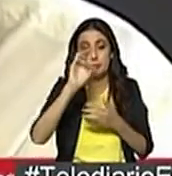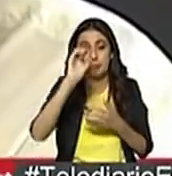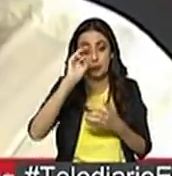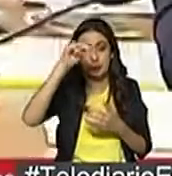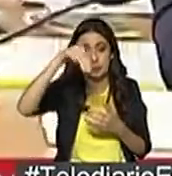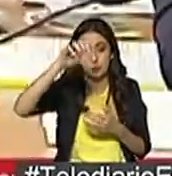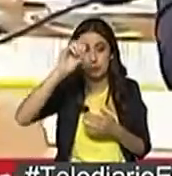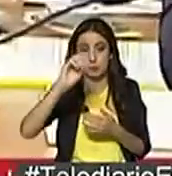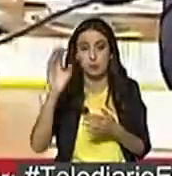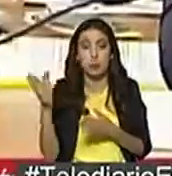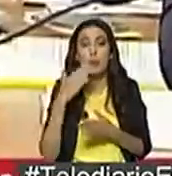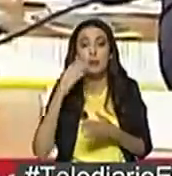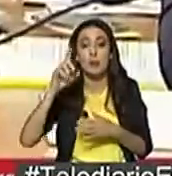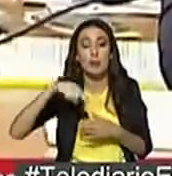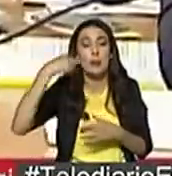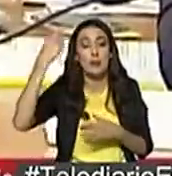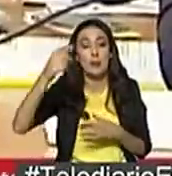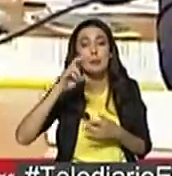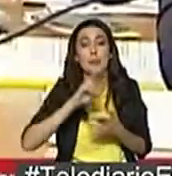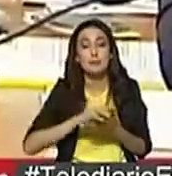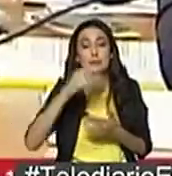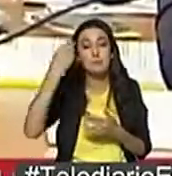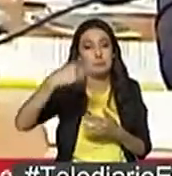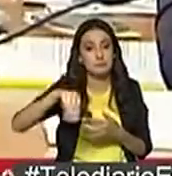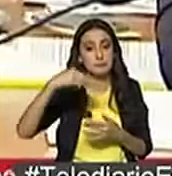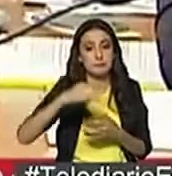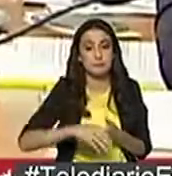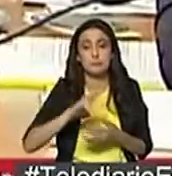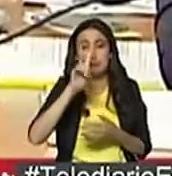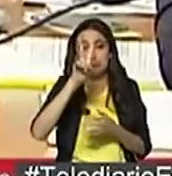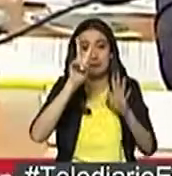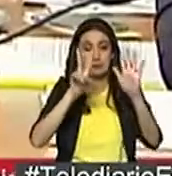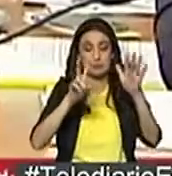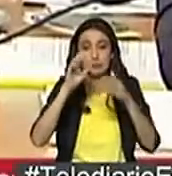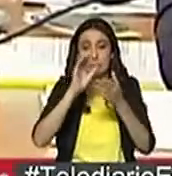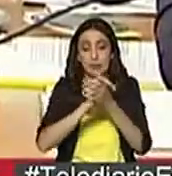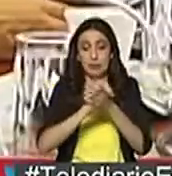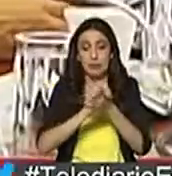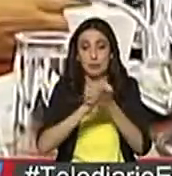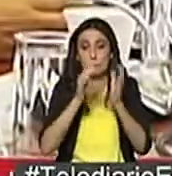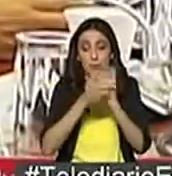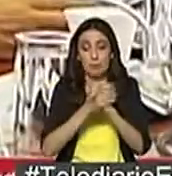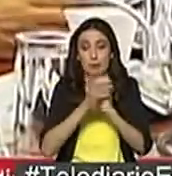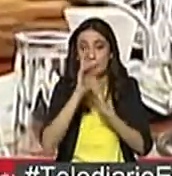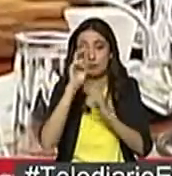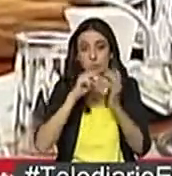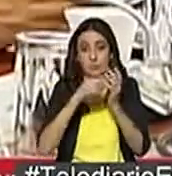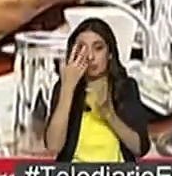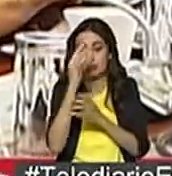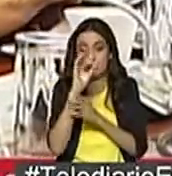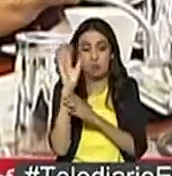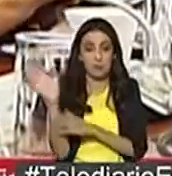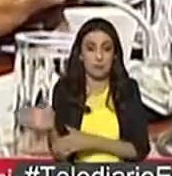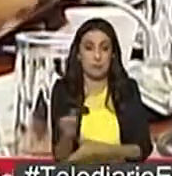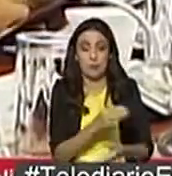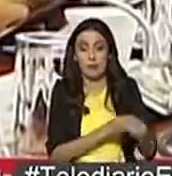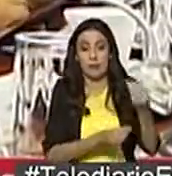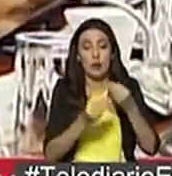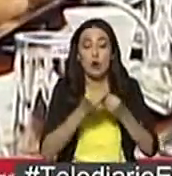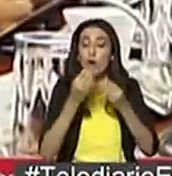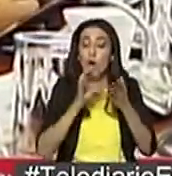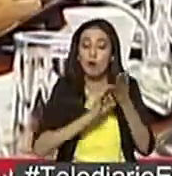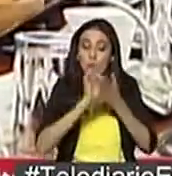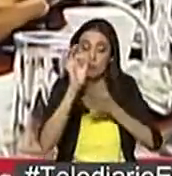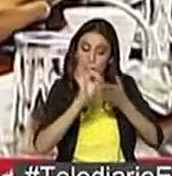comisión el próximo miércoles 27 de noviembre de 2019. La mesa legislativa tendrá que recomendar el archivo o la